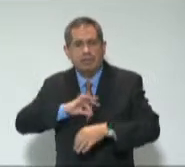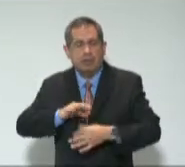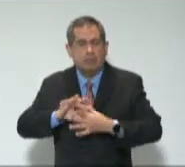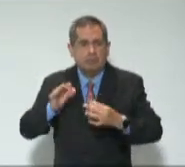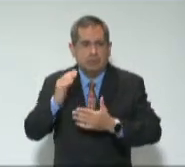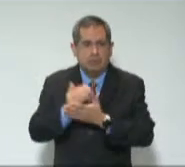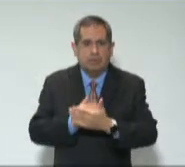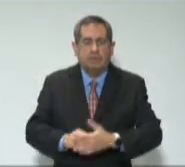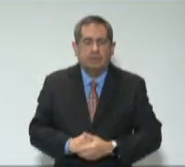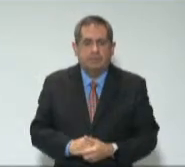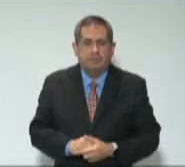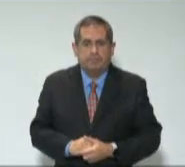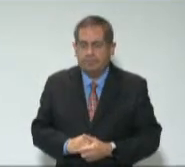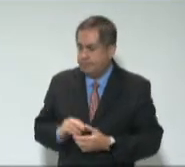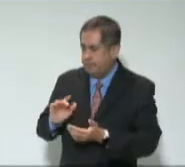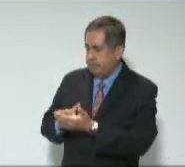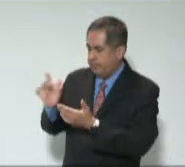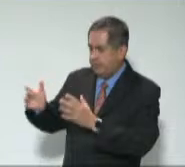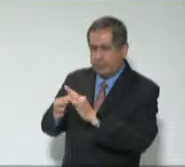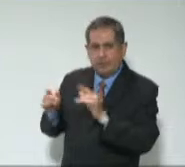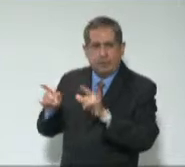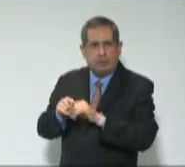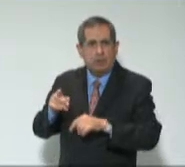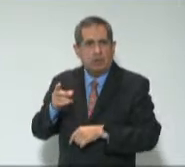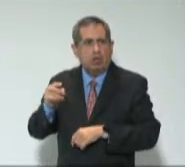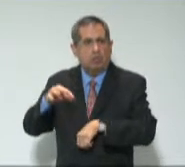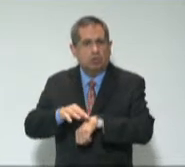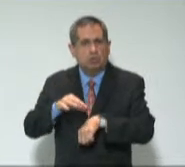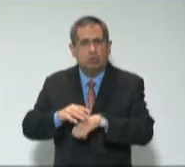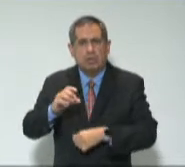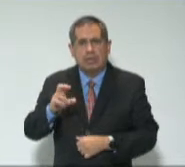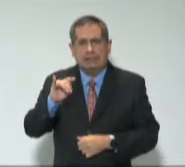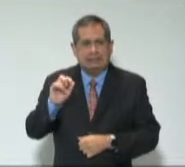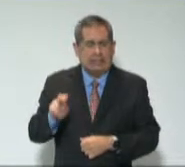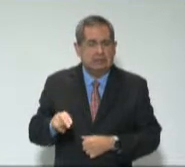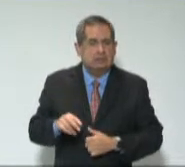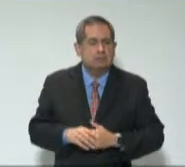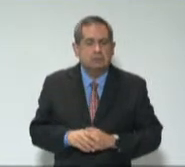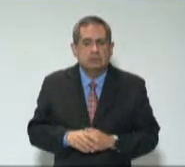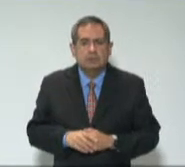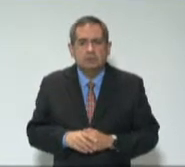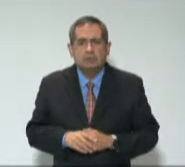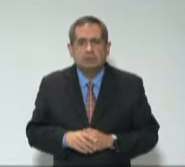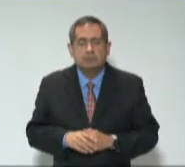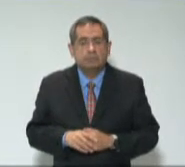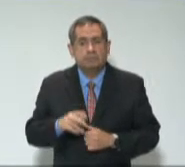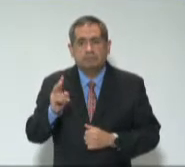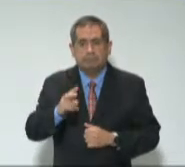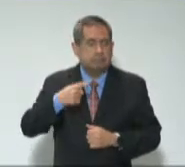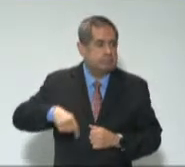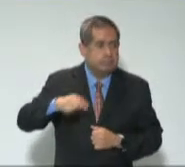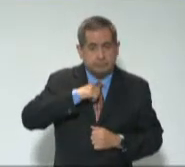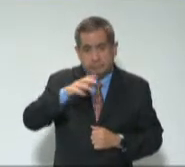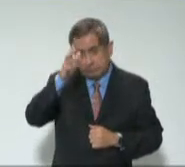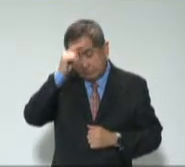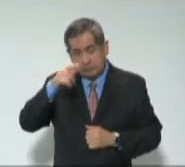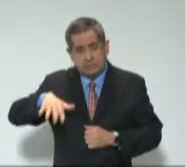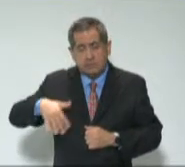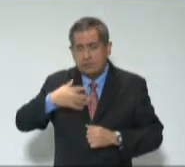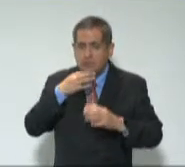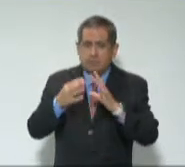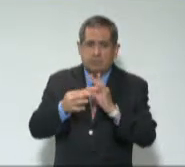gracias Muchísimas gracias doctor Cristian Roberto Morales realmente coincidimos ampliamente en lo